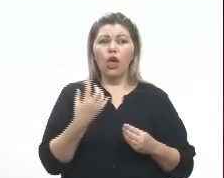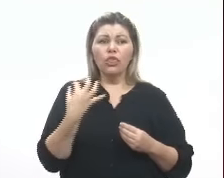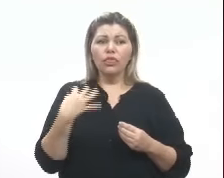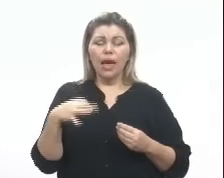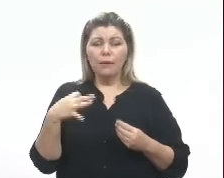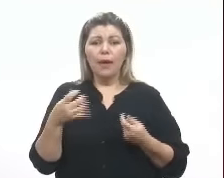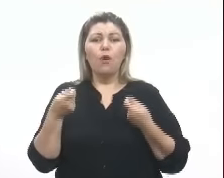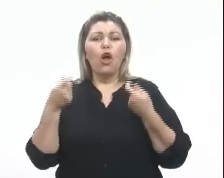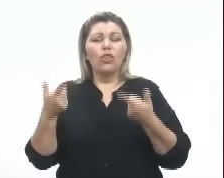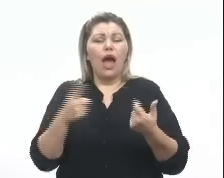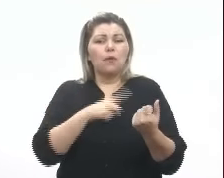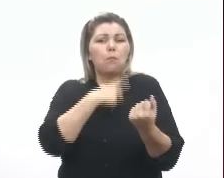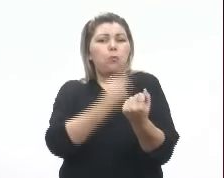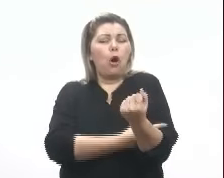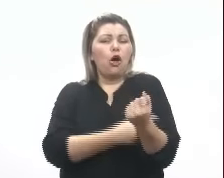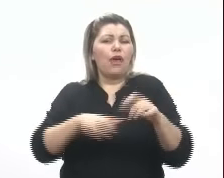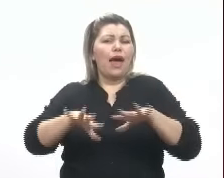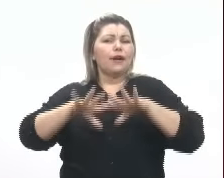poder absoluto